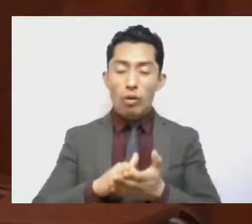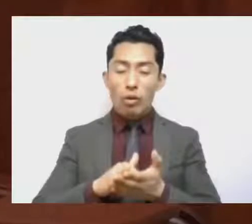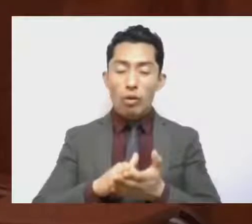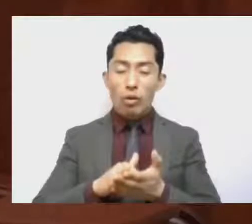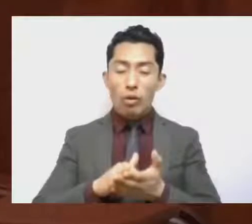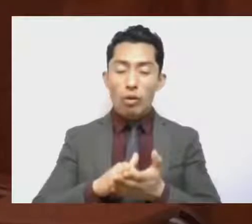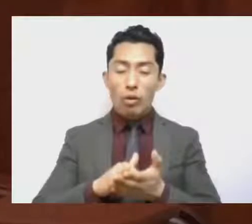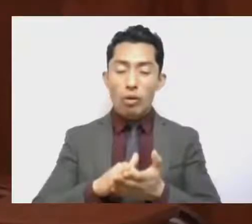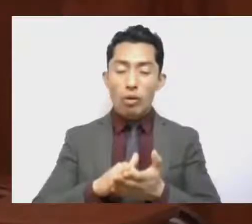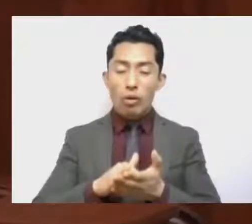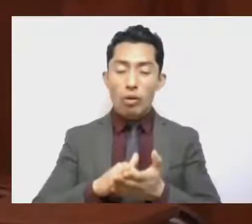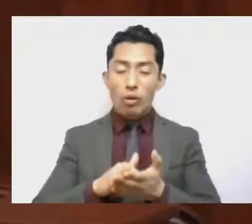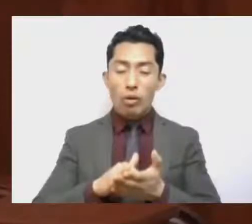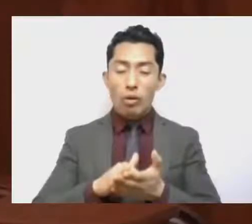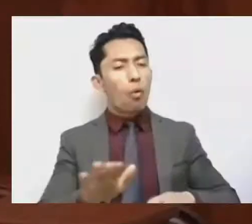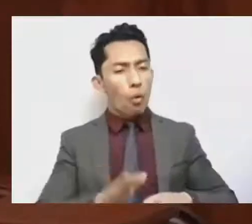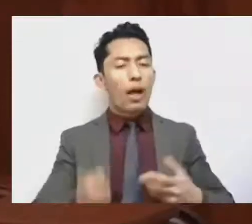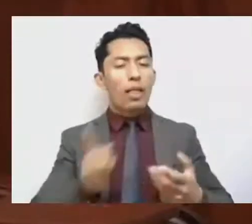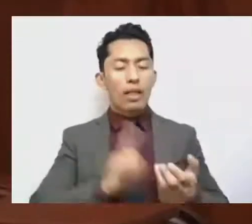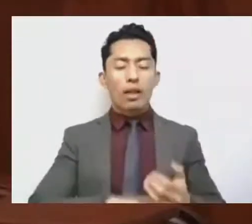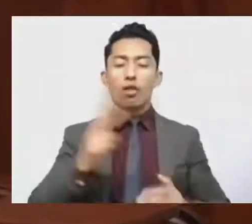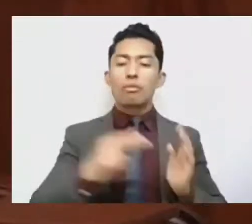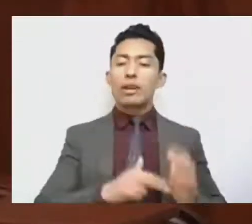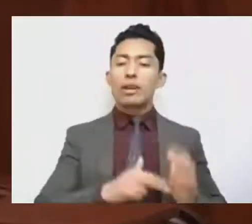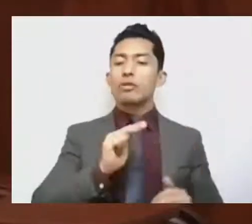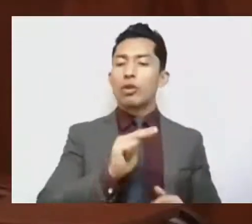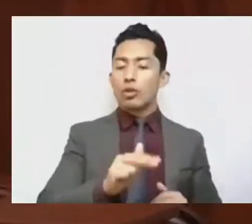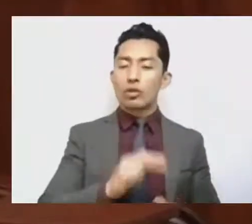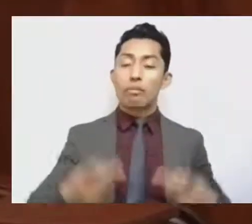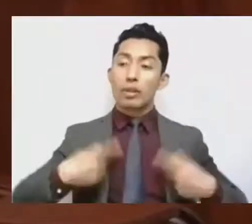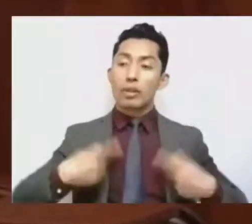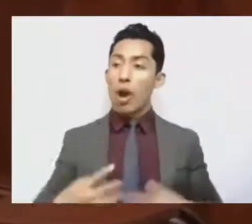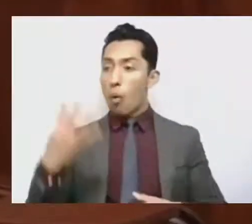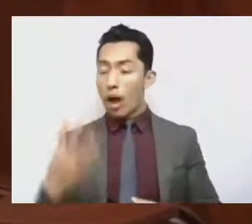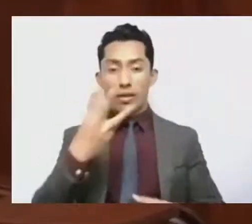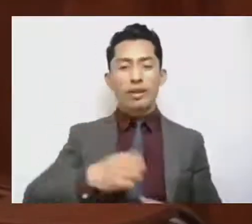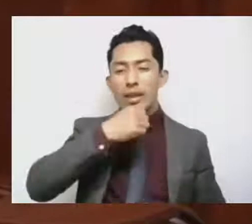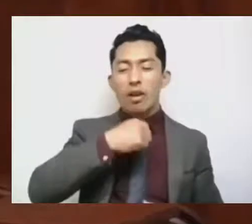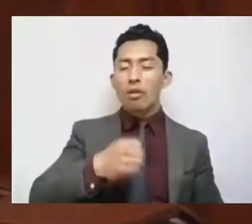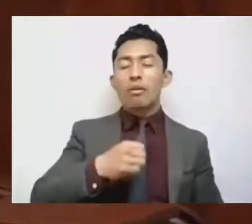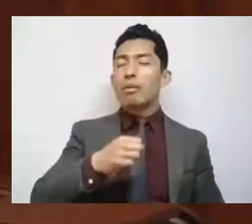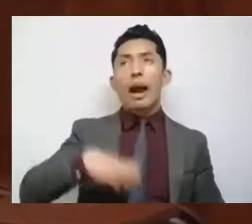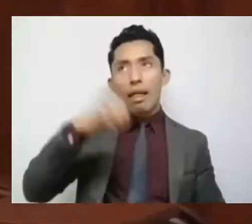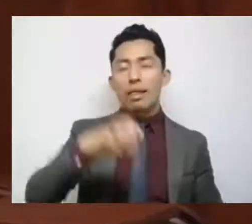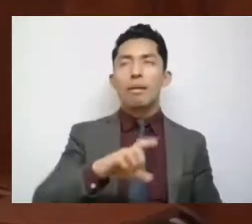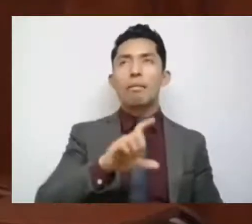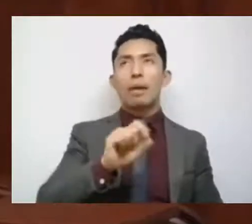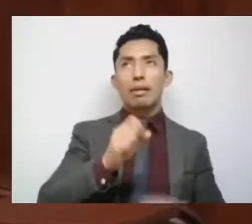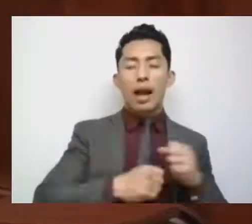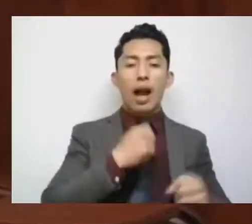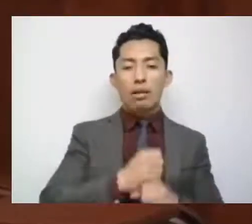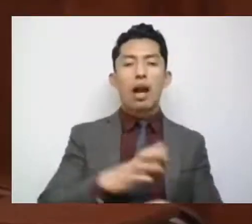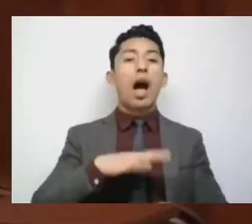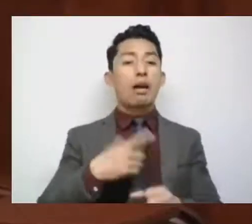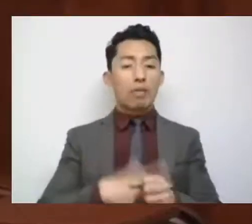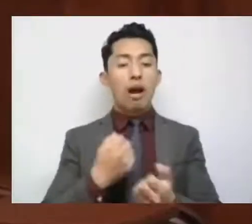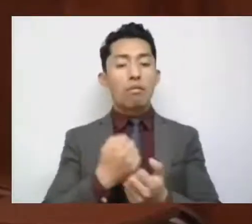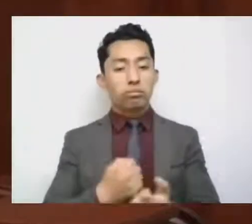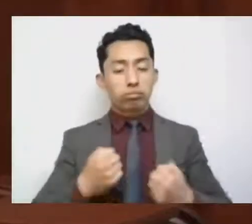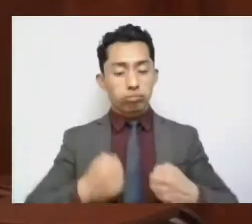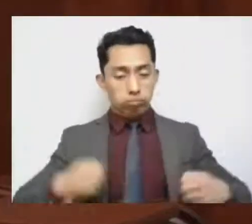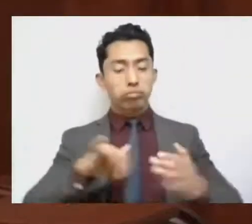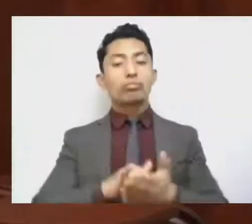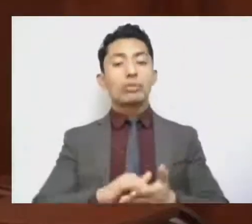ENSANUD 2018, 3 de cada 4 adultos mayores de 20 años sufre de sobrepeso u obesidad. En cuanto a